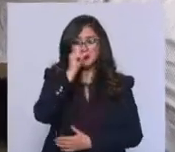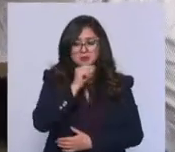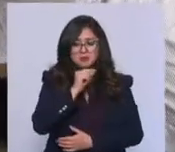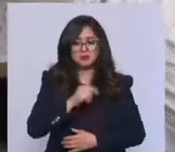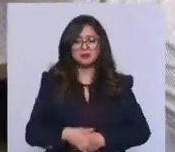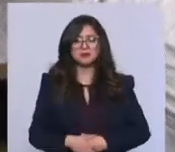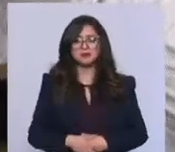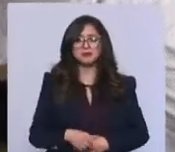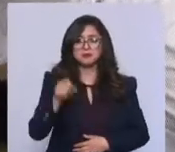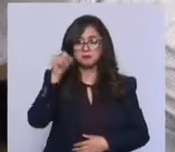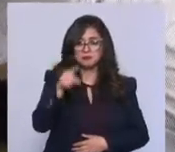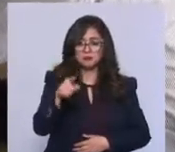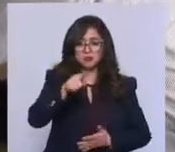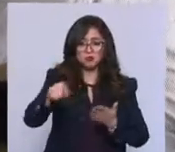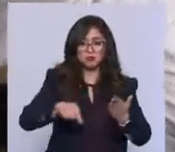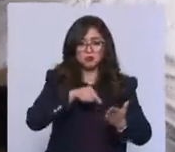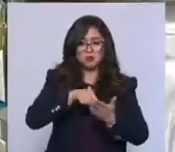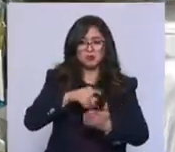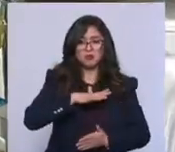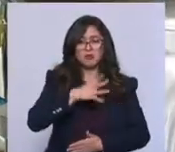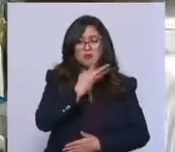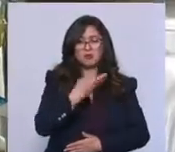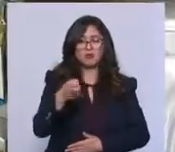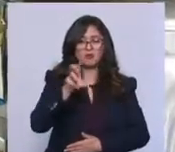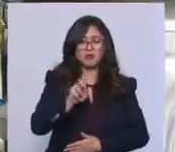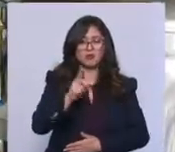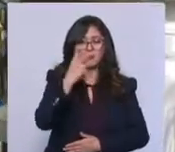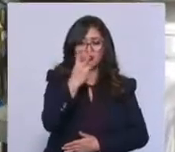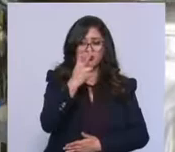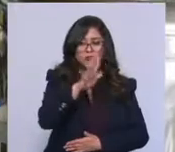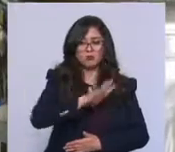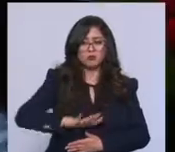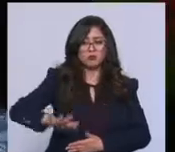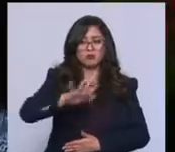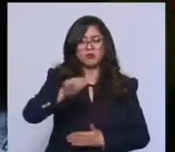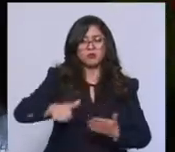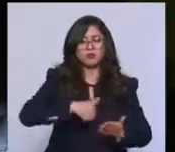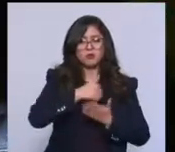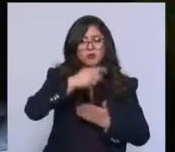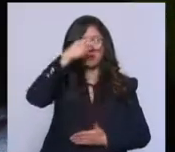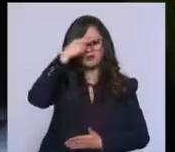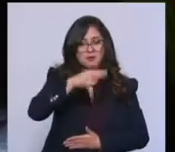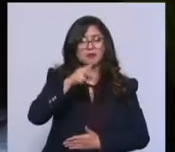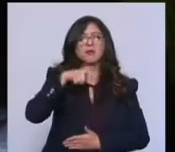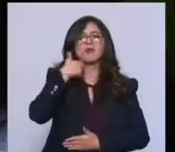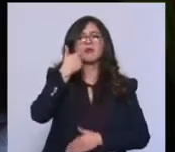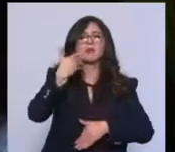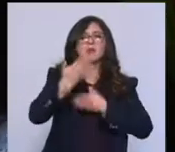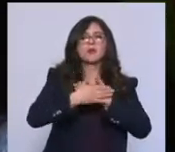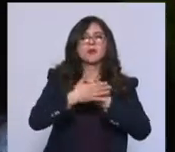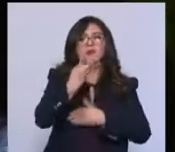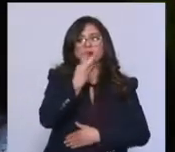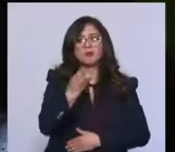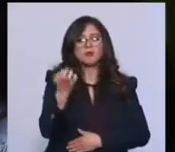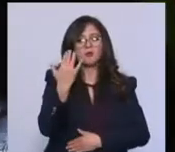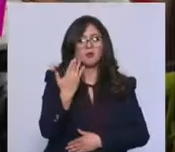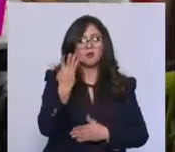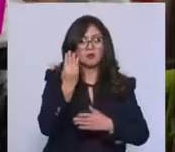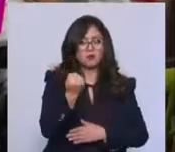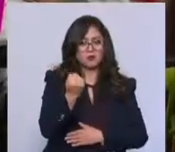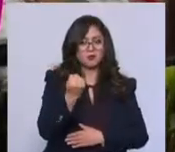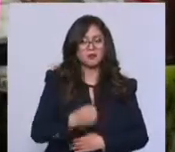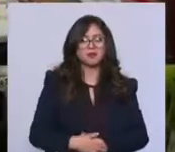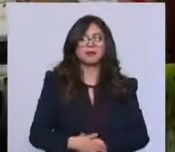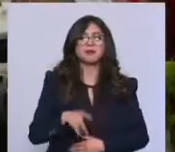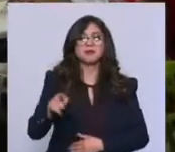Como este comedor, existen 438 en la Ciudad de México. La meta es llegar a 459. Por